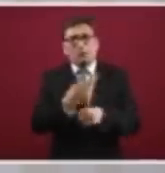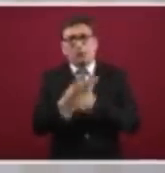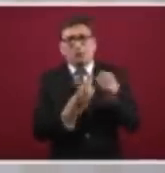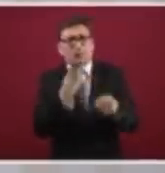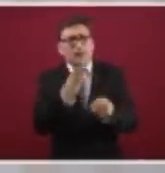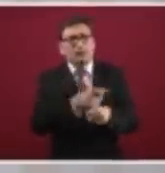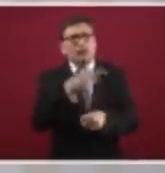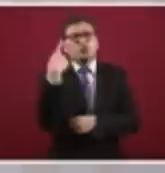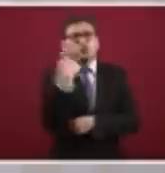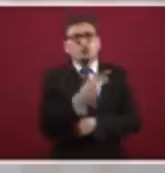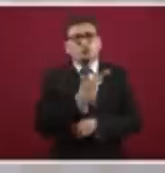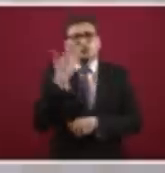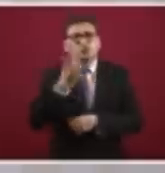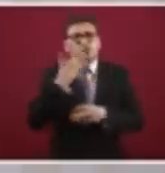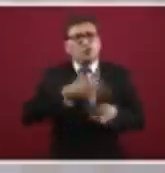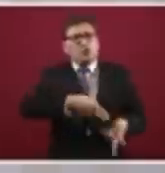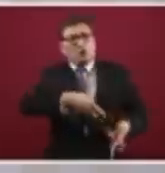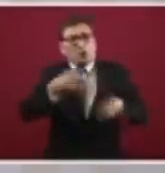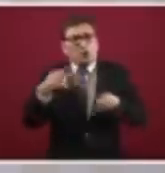no trabaja